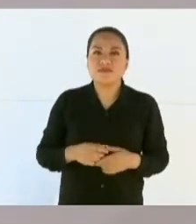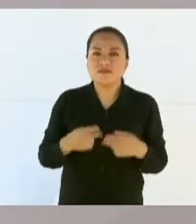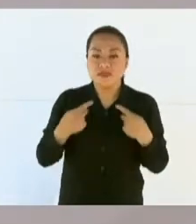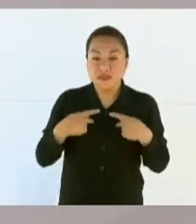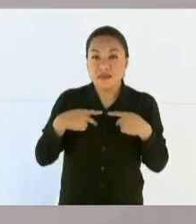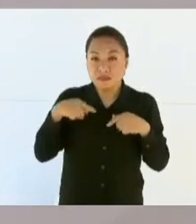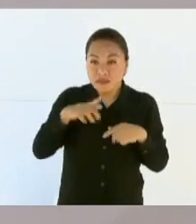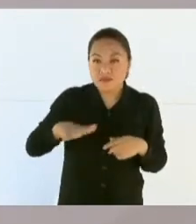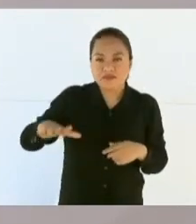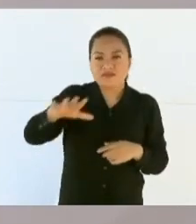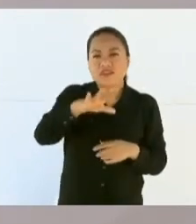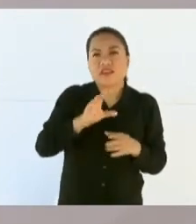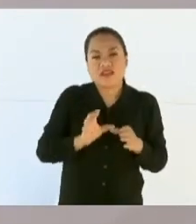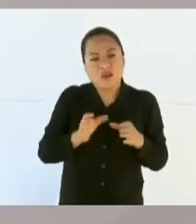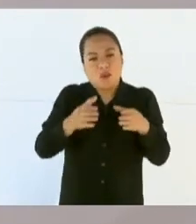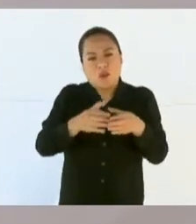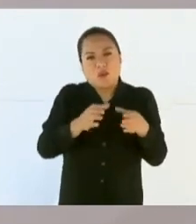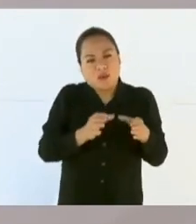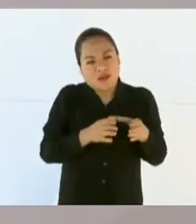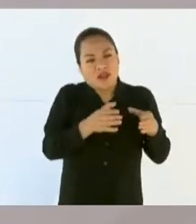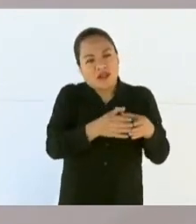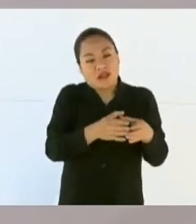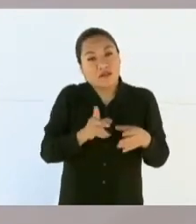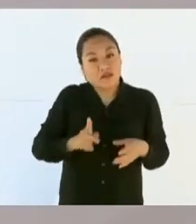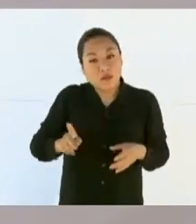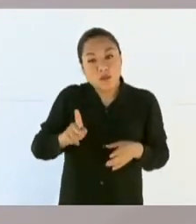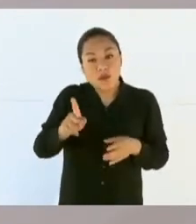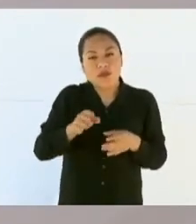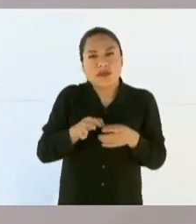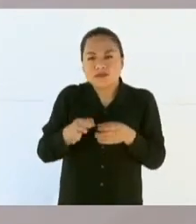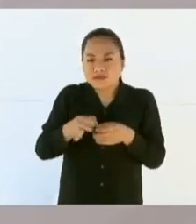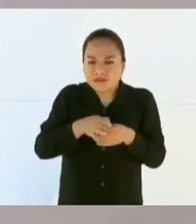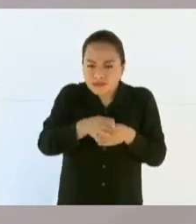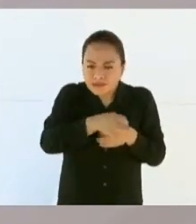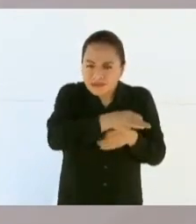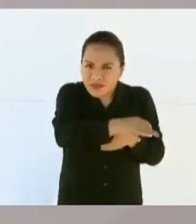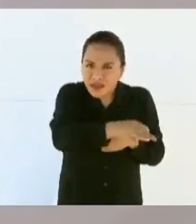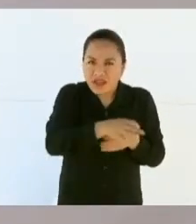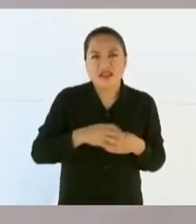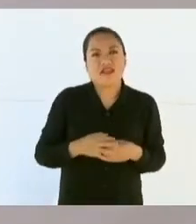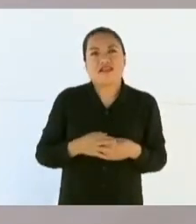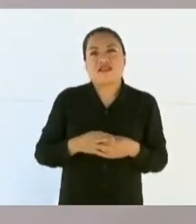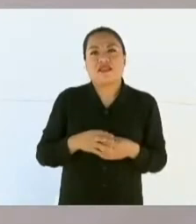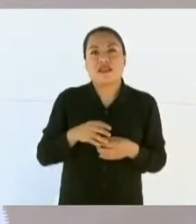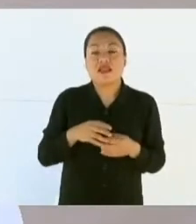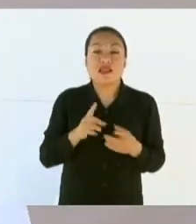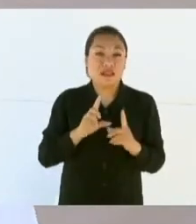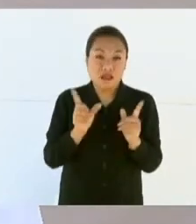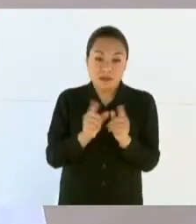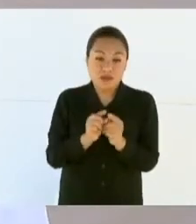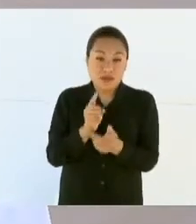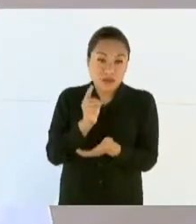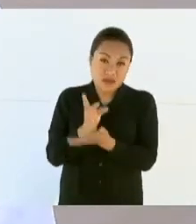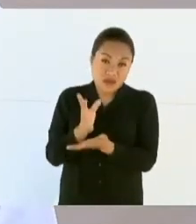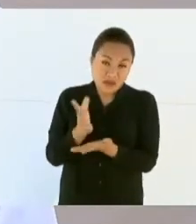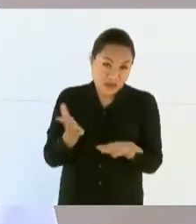de las comunidades, no solo a